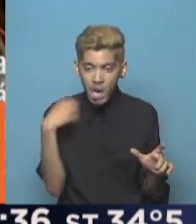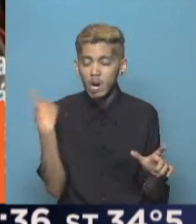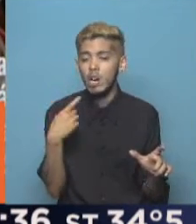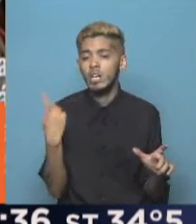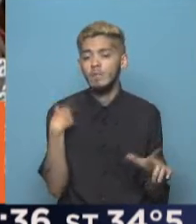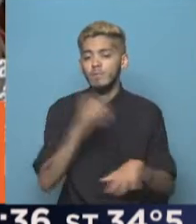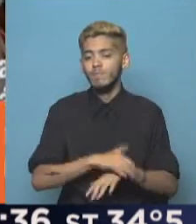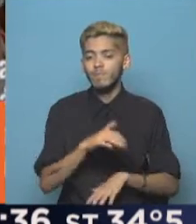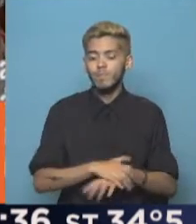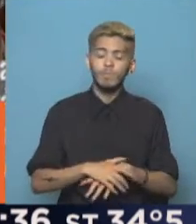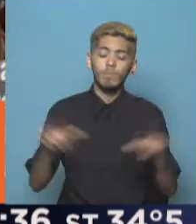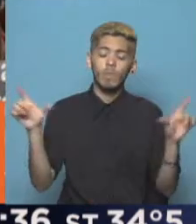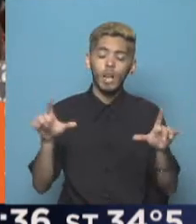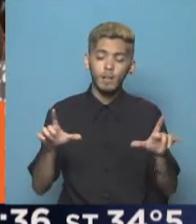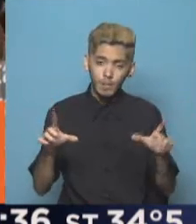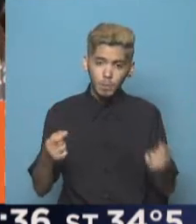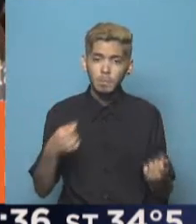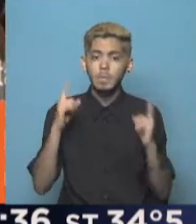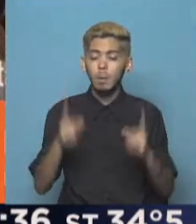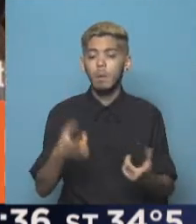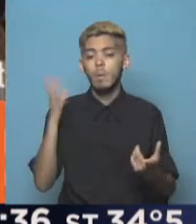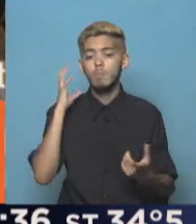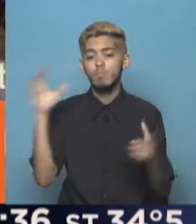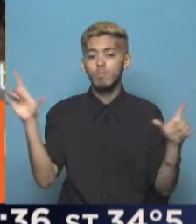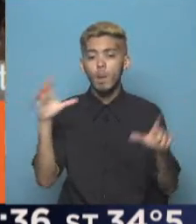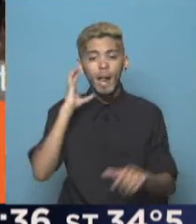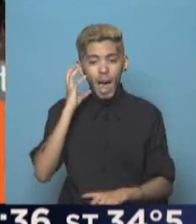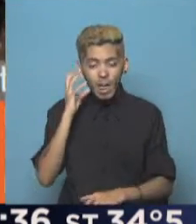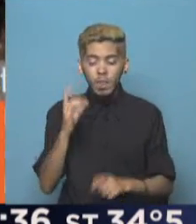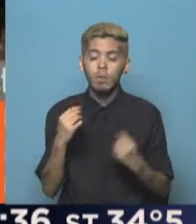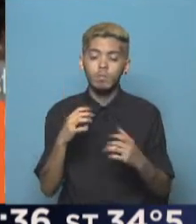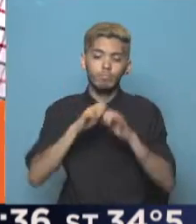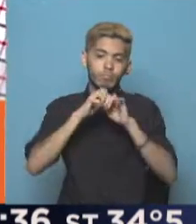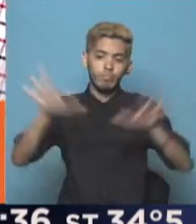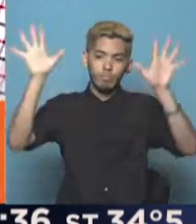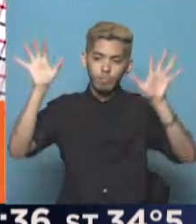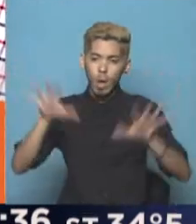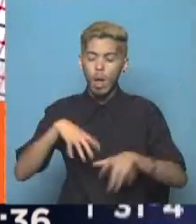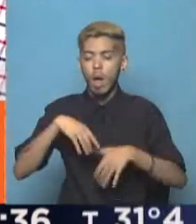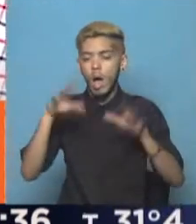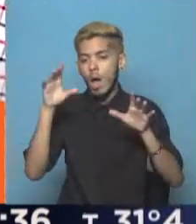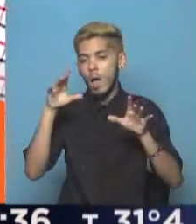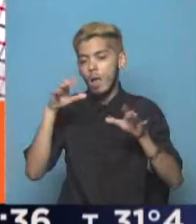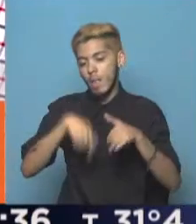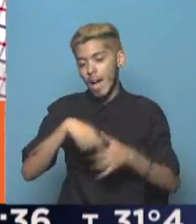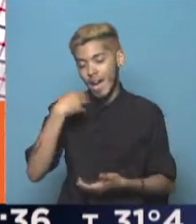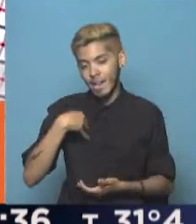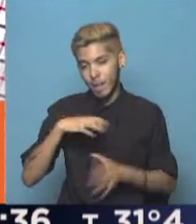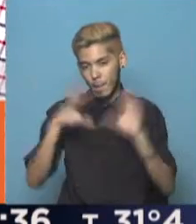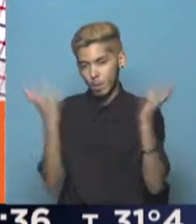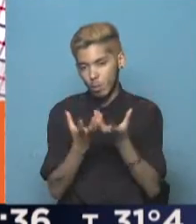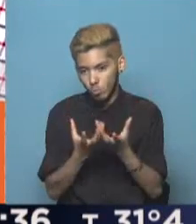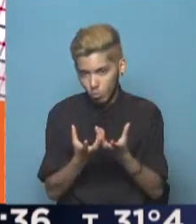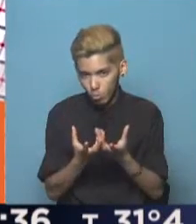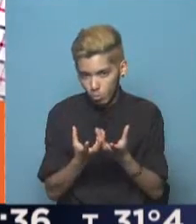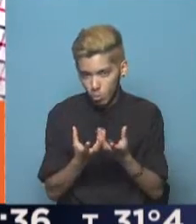programa de televisión y hacemos un programa radial que sale para todo el mundo desde Argentina. Se llevaron todos los equipos, se